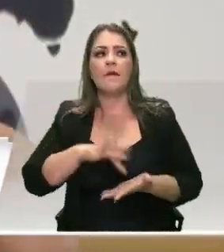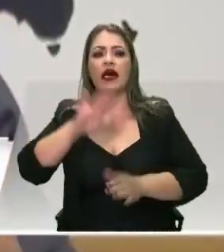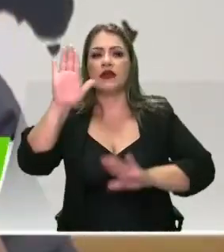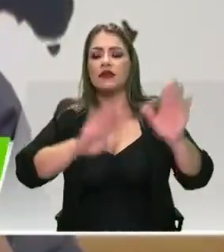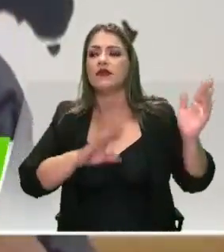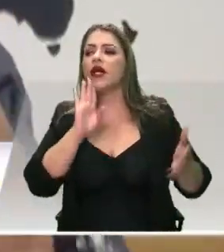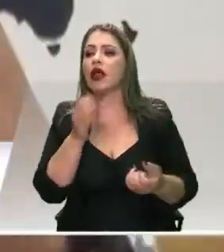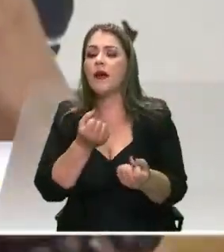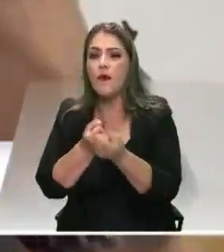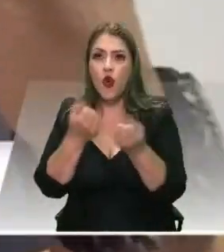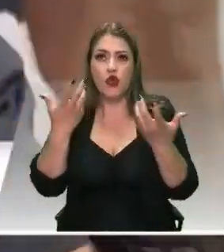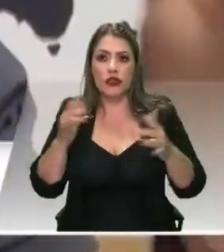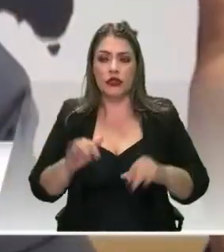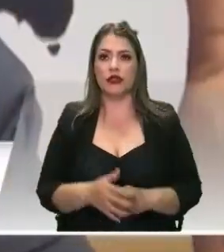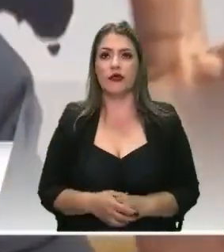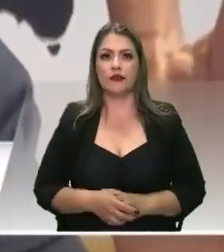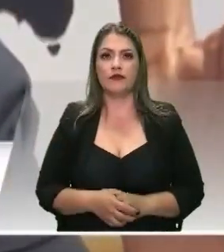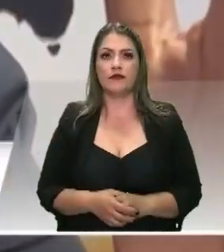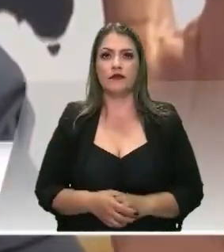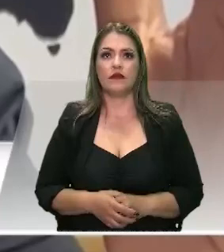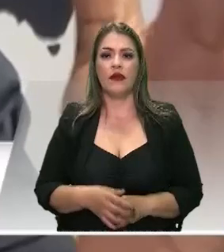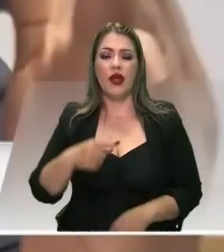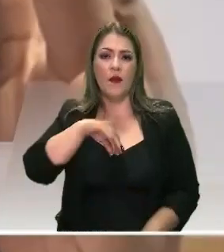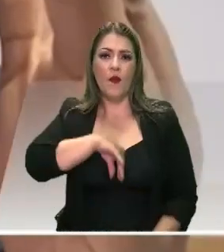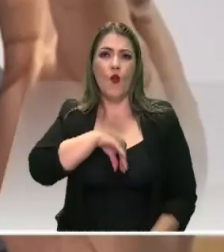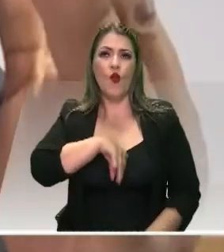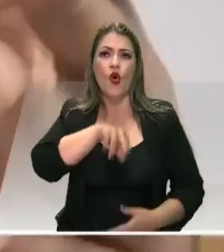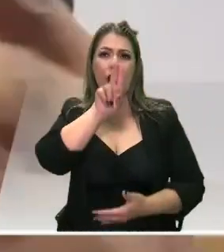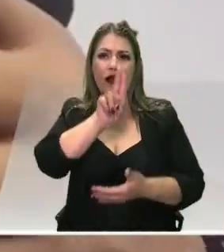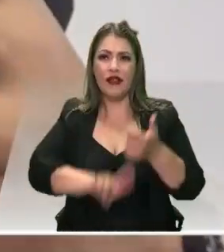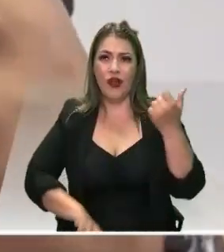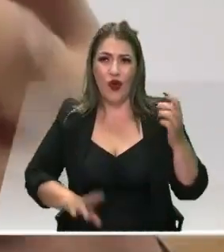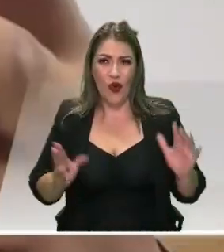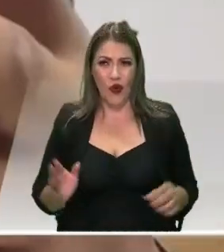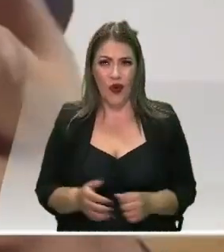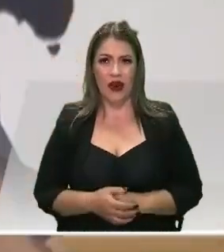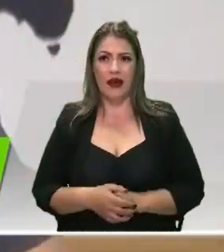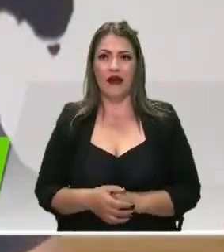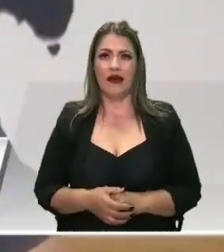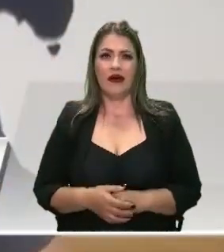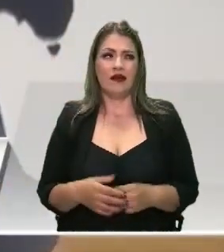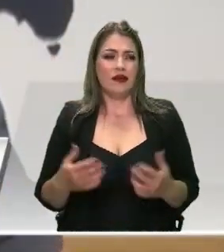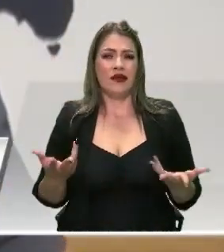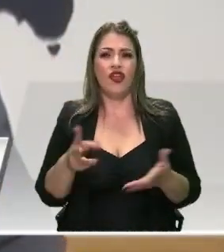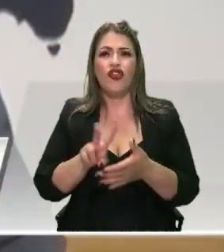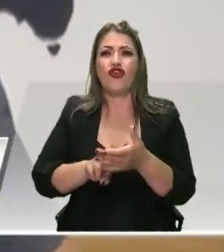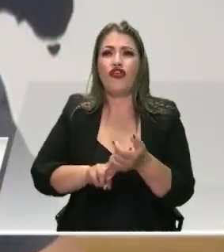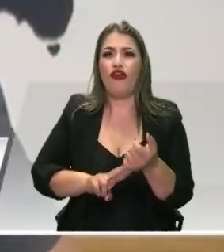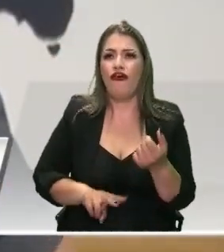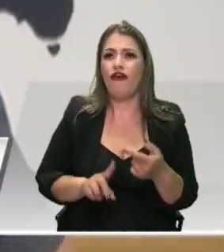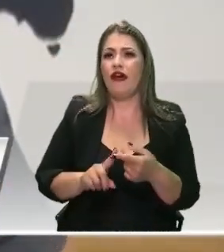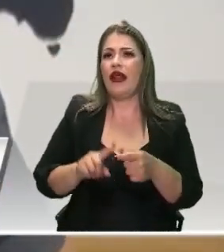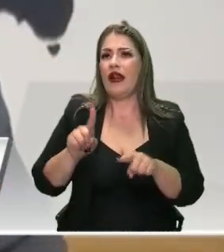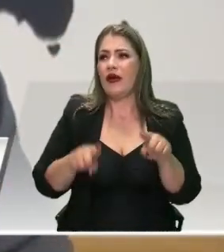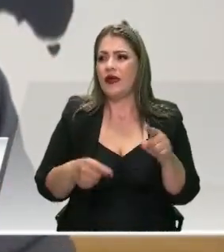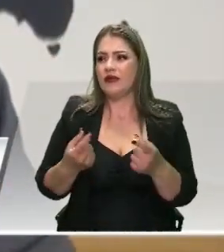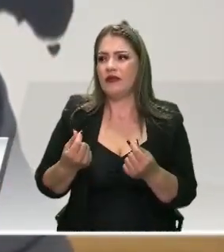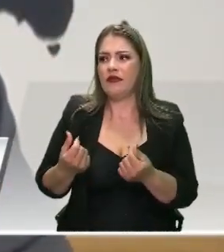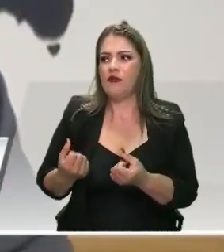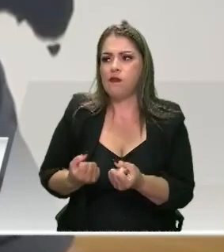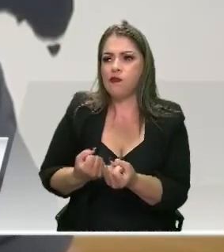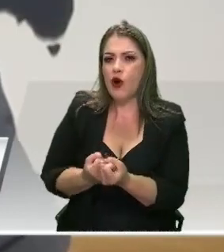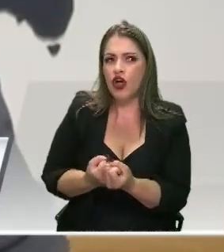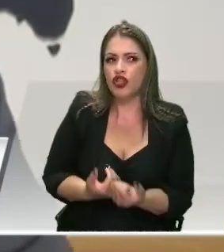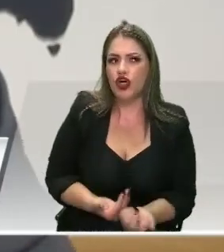ocurriendo es una doble moral. Una doble moral que está llevando a fugas de capitales públicos en apoyo o en